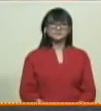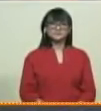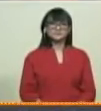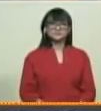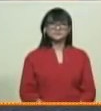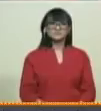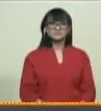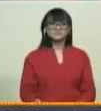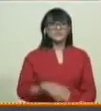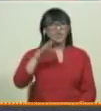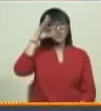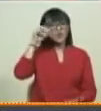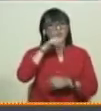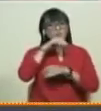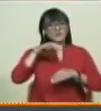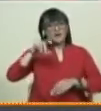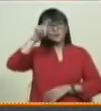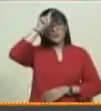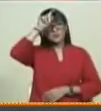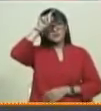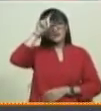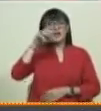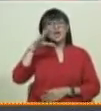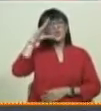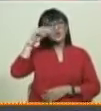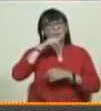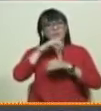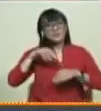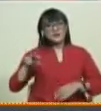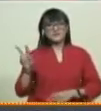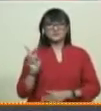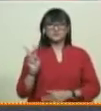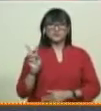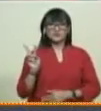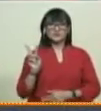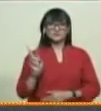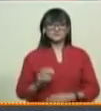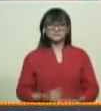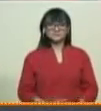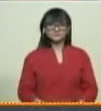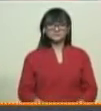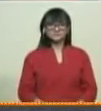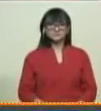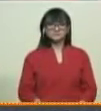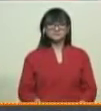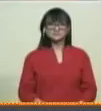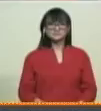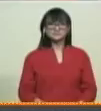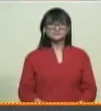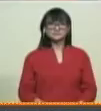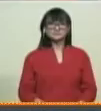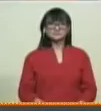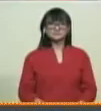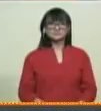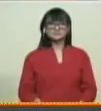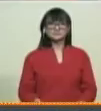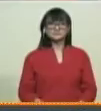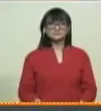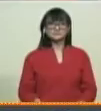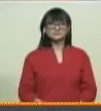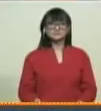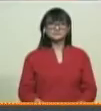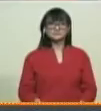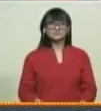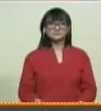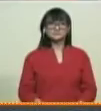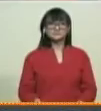Que Dios bendiga a Turquía, que Dios bendiga a Venezuela. Allah Türkiye'yi korusun, Allah Venezuela'yı korusun.